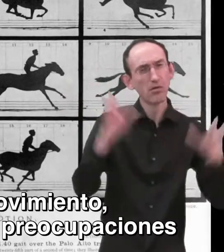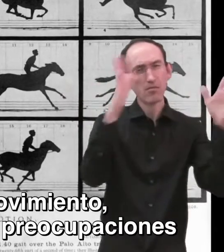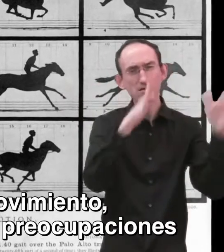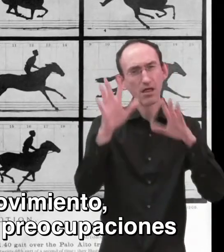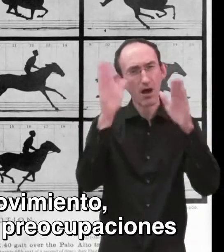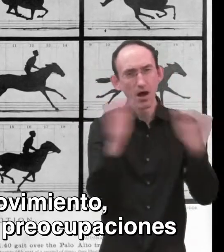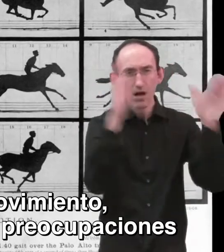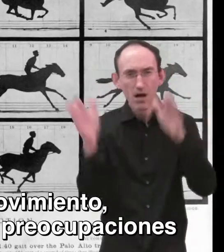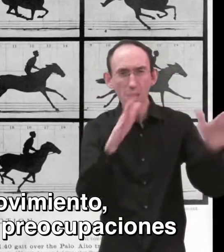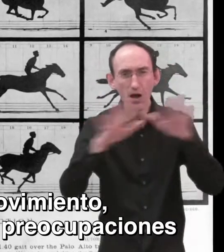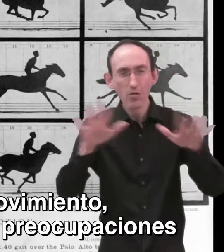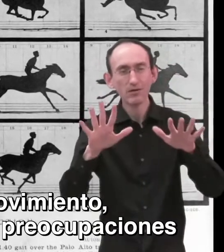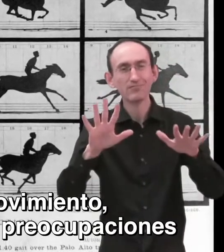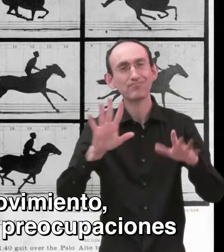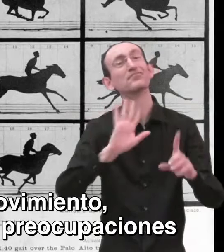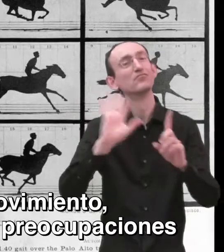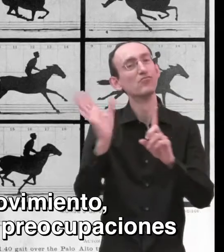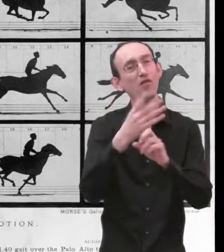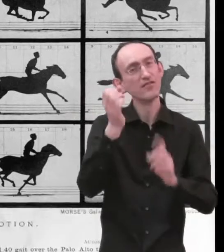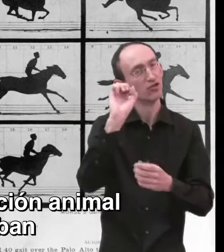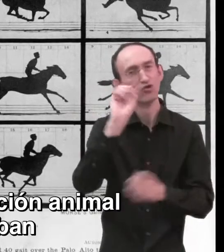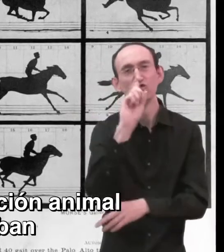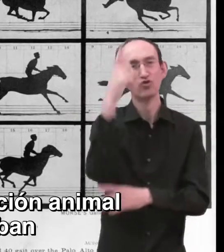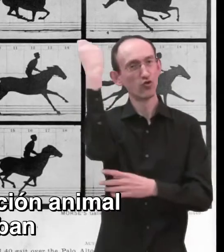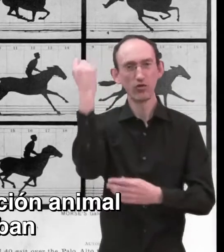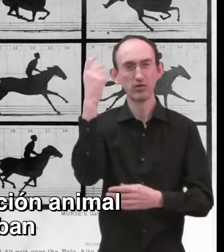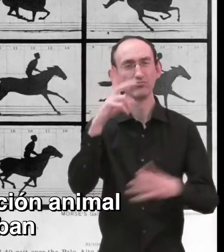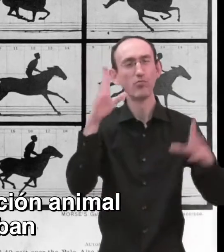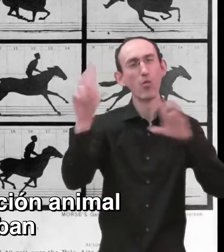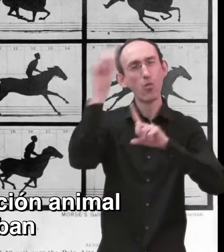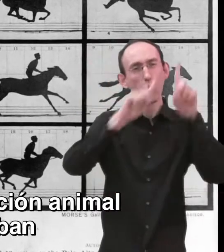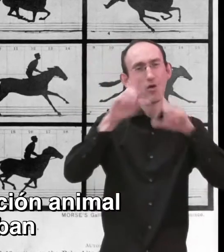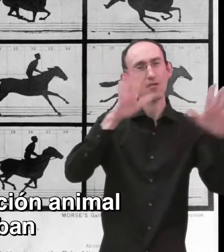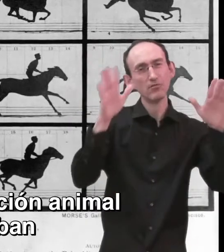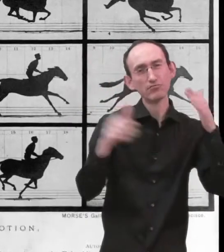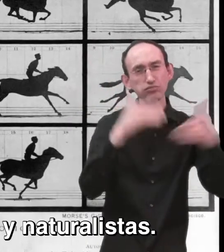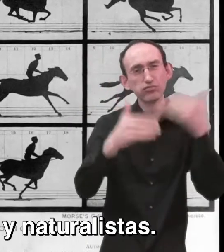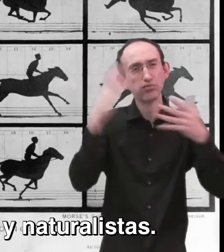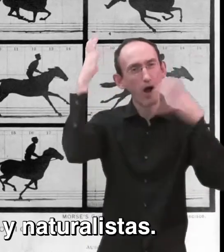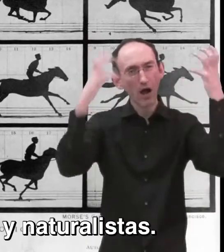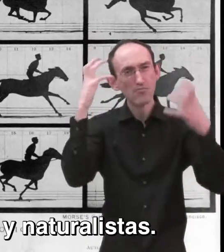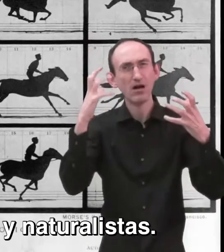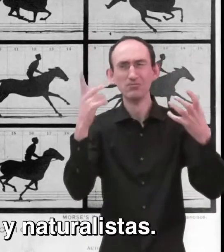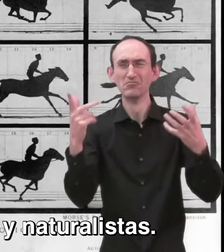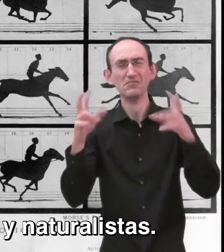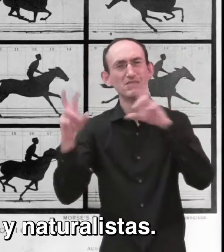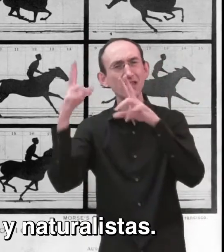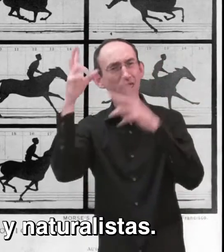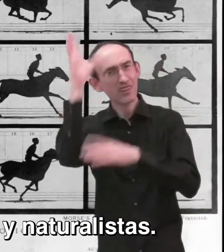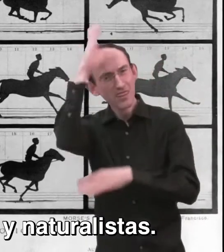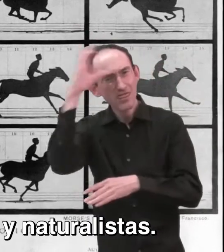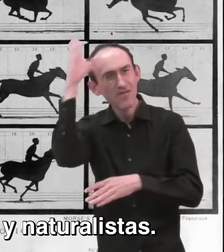del movimiento, resolver muchas de las preocupaciones que sobre locomoción animal se planteaban científicos, fisiólogos